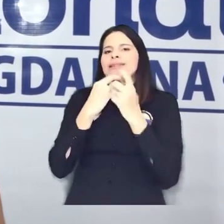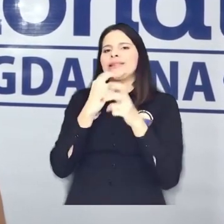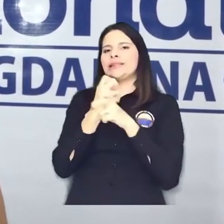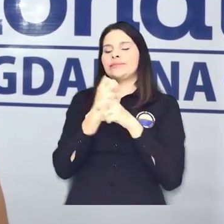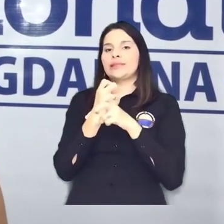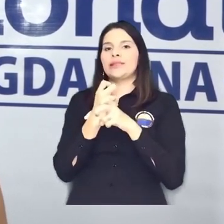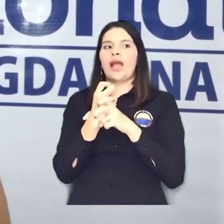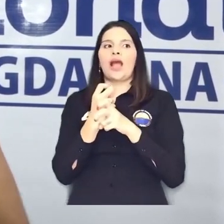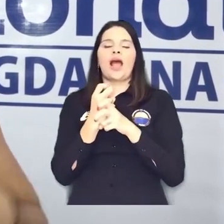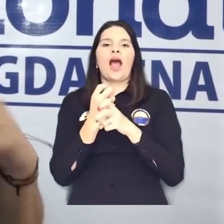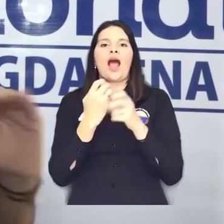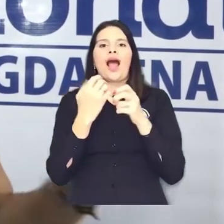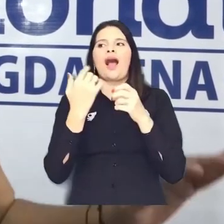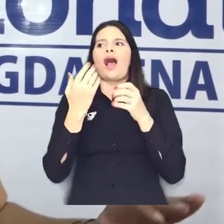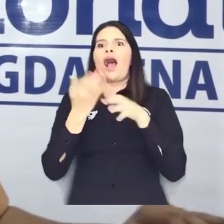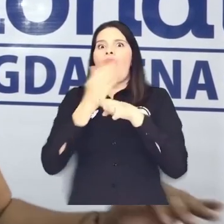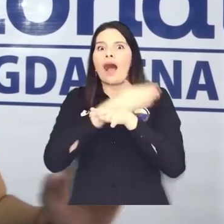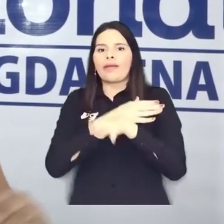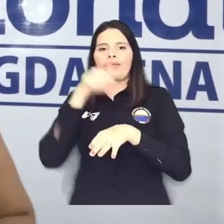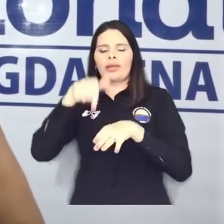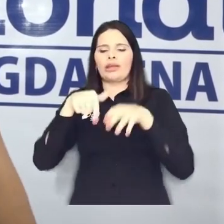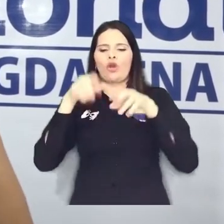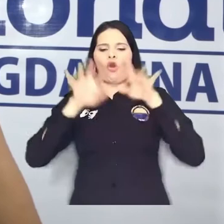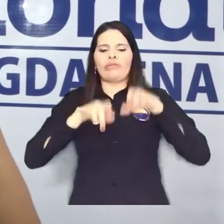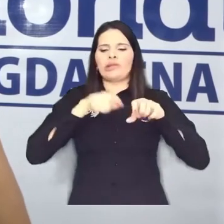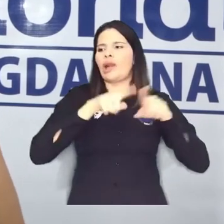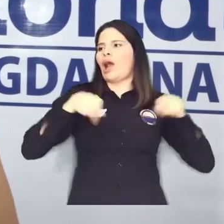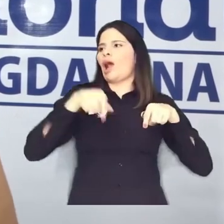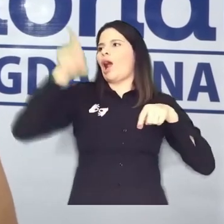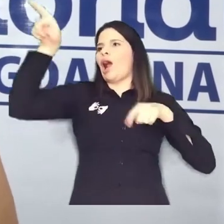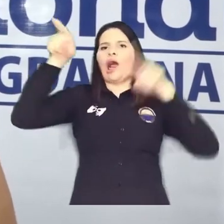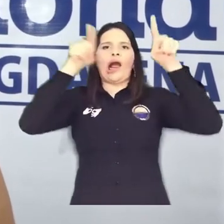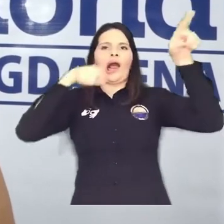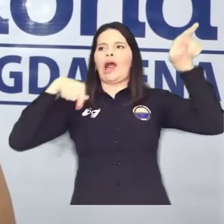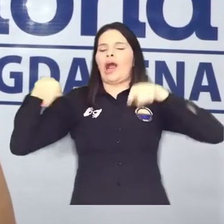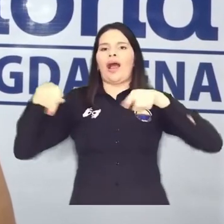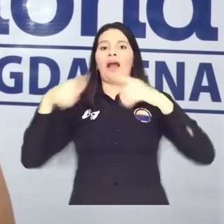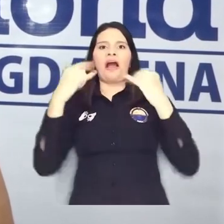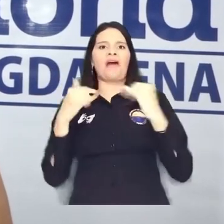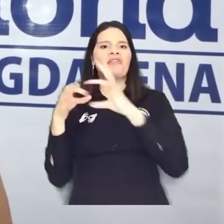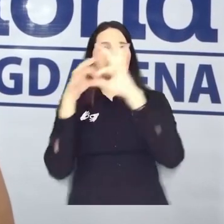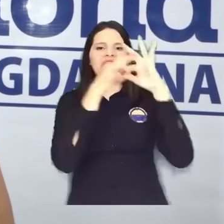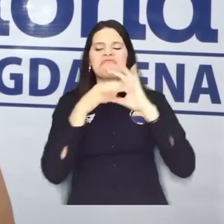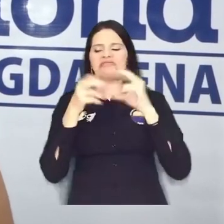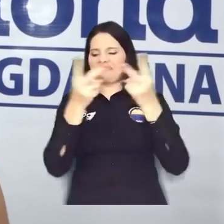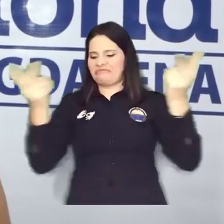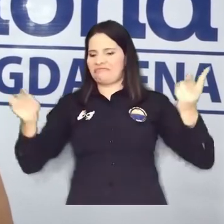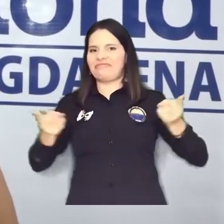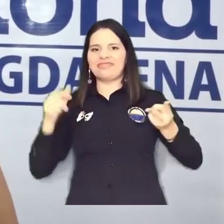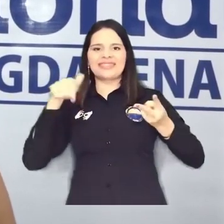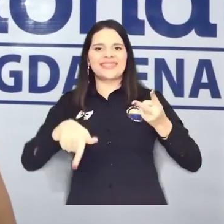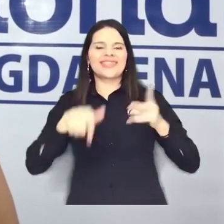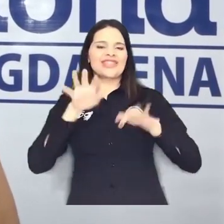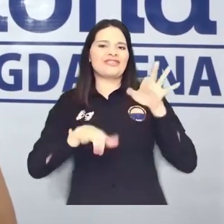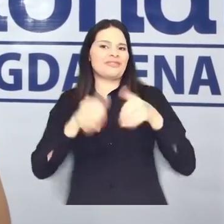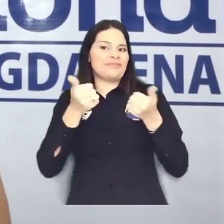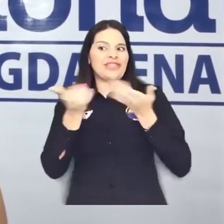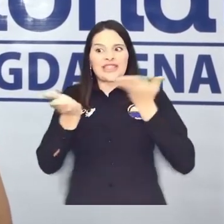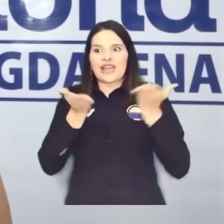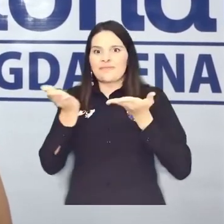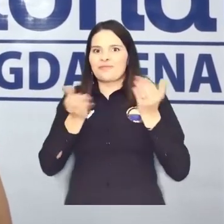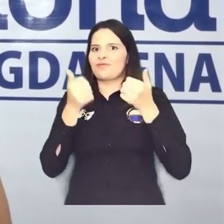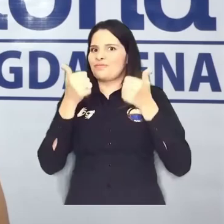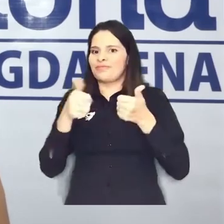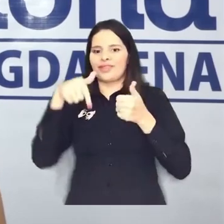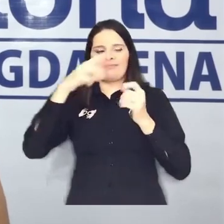en este momento todo estaba el equipo dividido durante toda la universidad entonces ahora vamos a poder estar juntos y ver y brindar un mejor servicio pues a